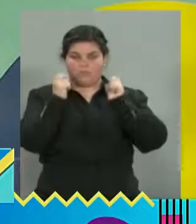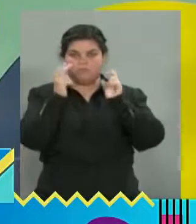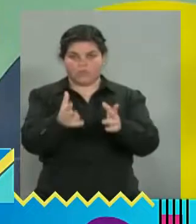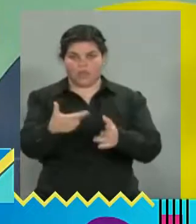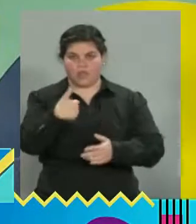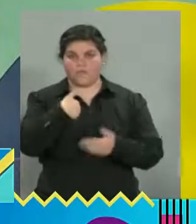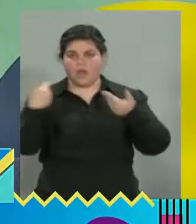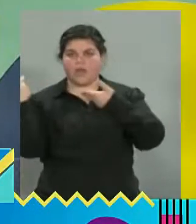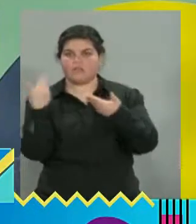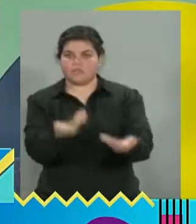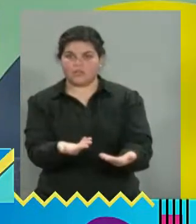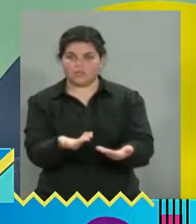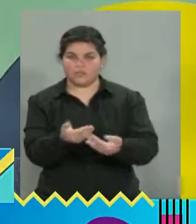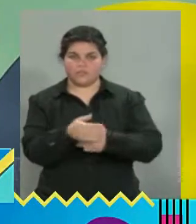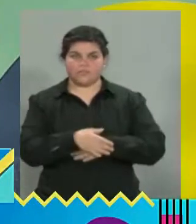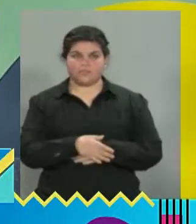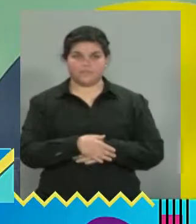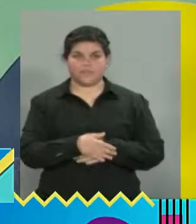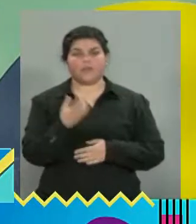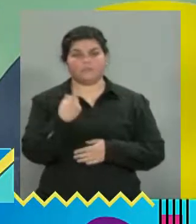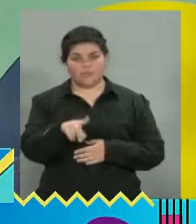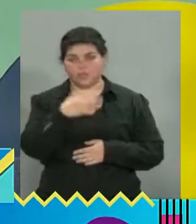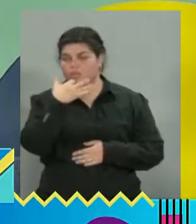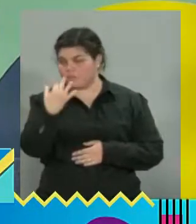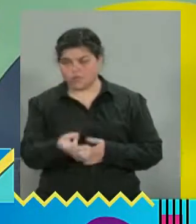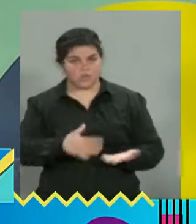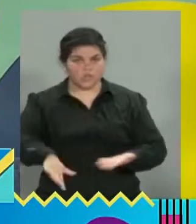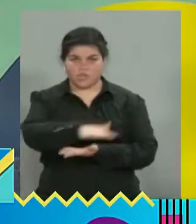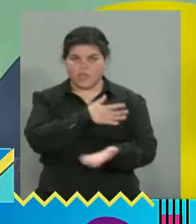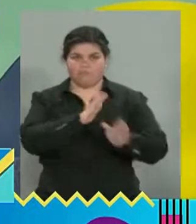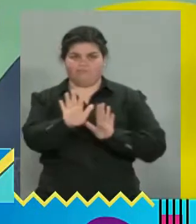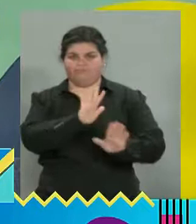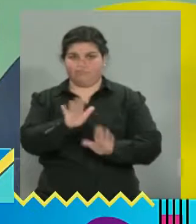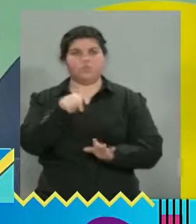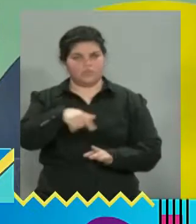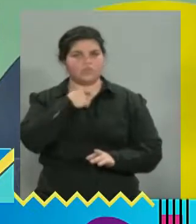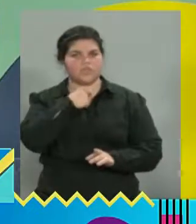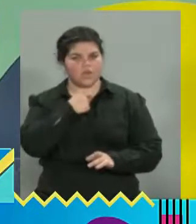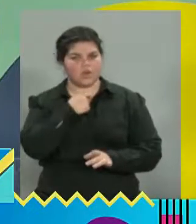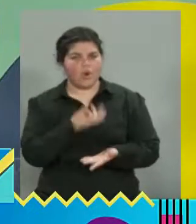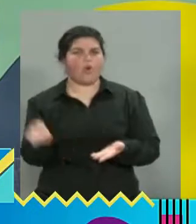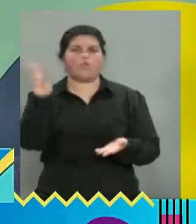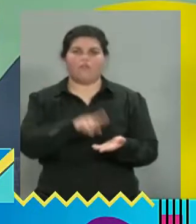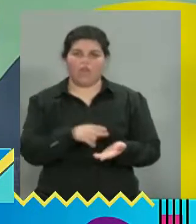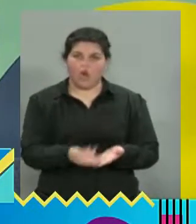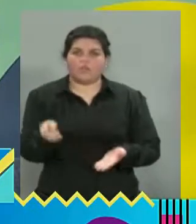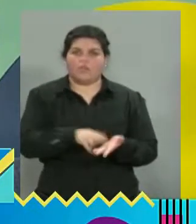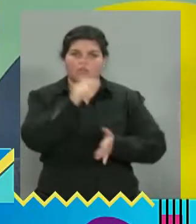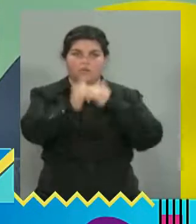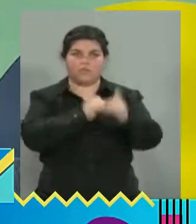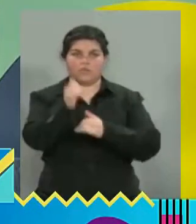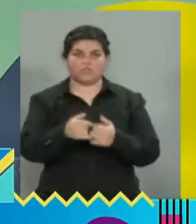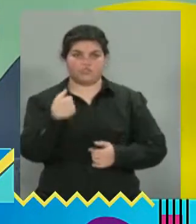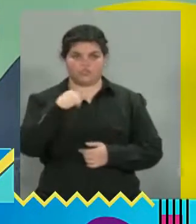van aceptando esa percepción. Pero evidentemente hay una resistencia, yo quiero poner énfasis en esto, ¿no? Porque si bien no soy una